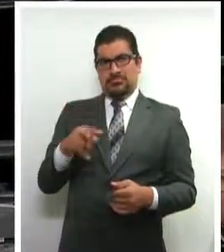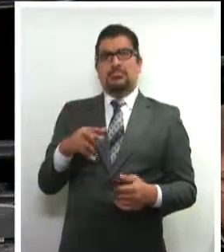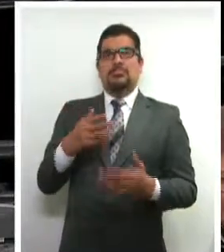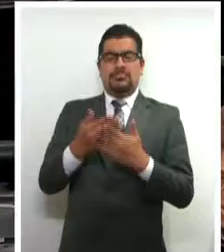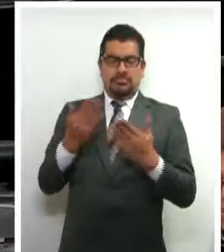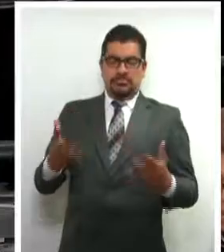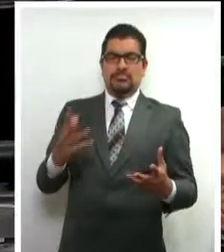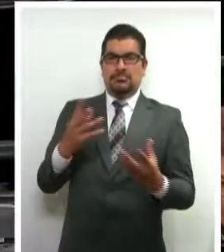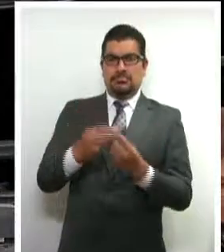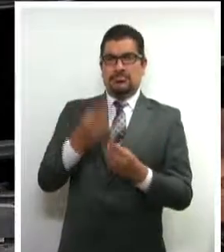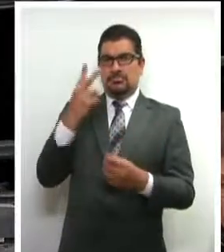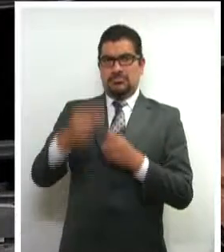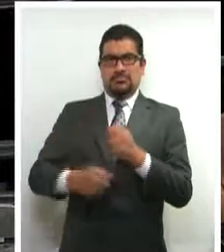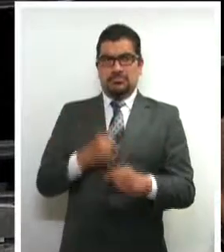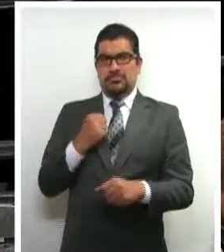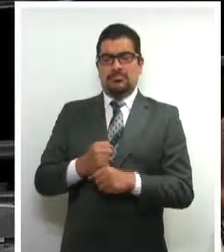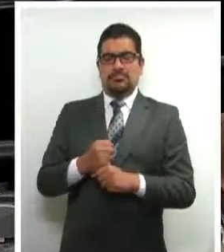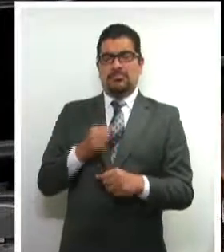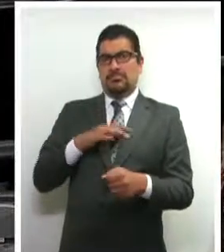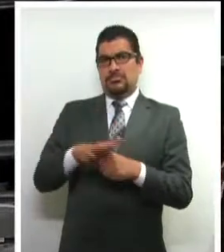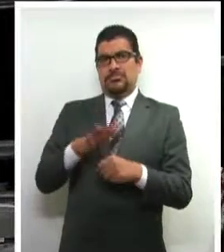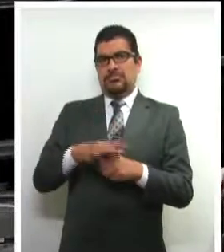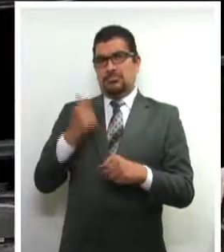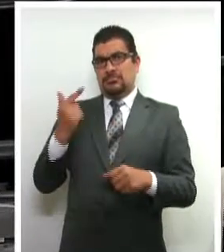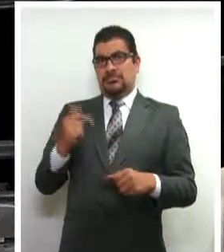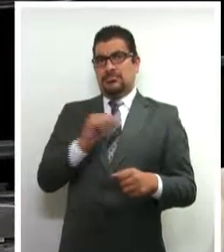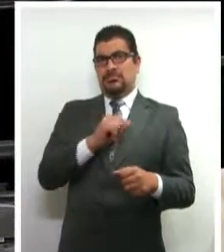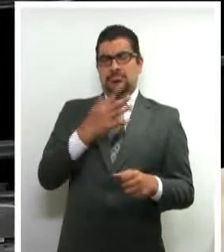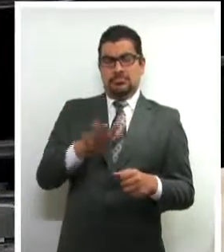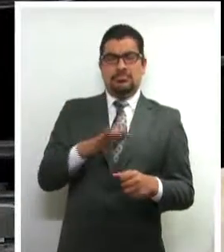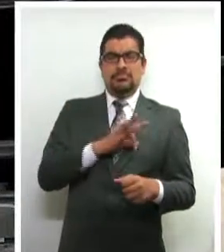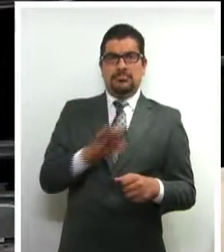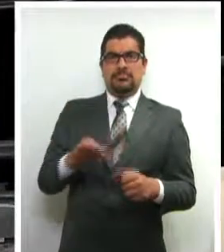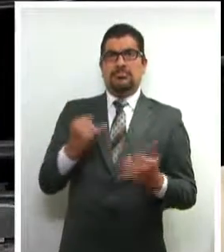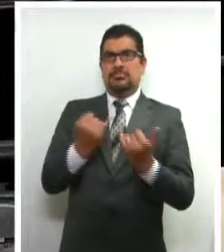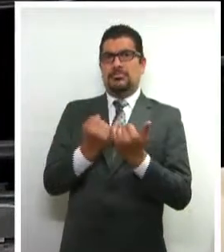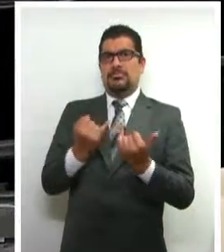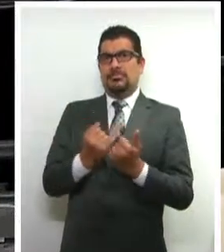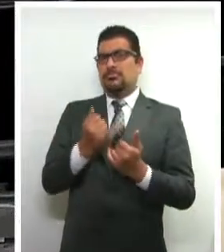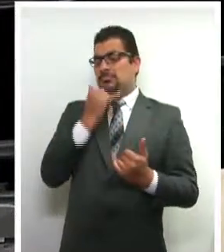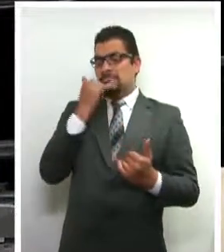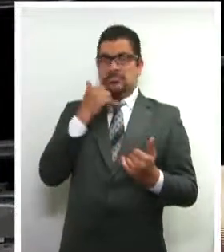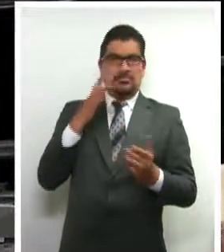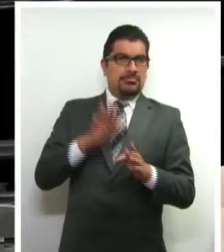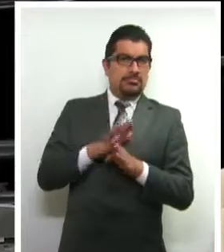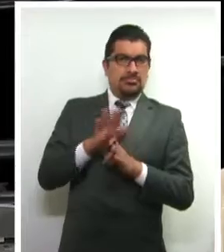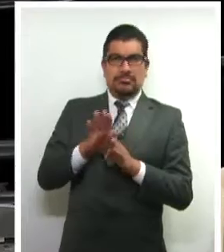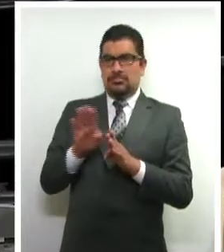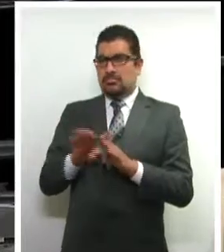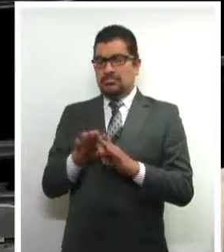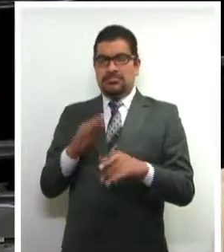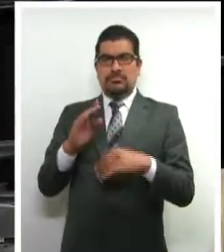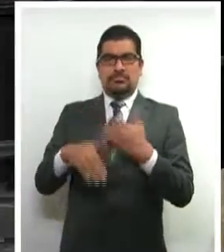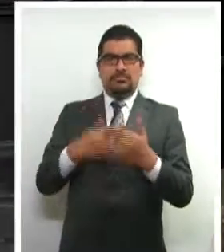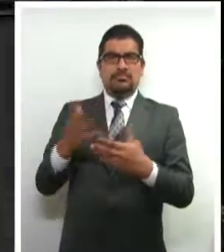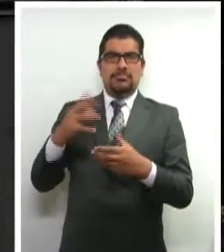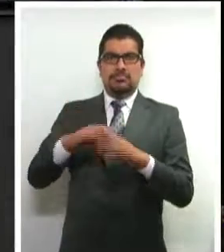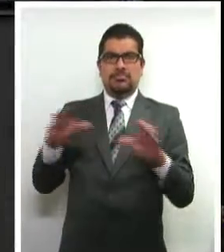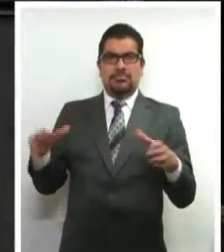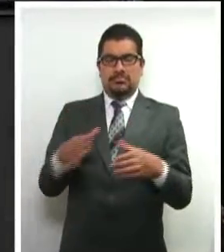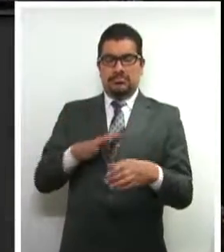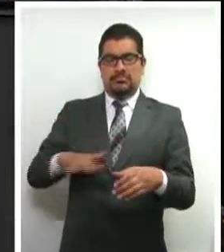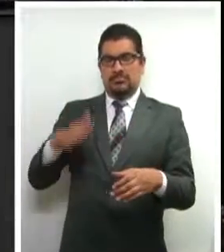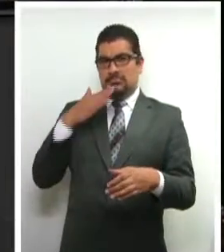y 2 años para concejales porque al ser 7 a 10 pudieran suplir alguna deficiencia, error u omisión que llegara a existir en el seno del Consejo.